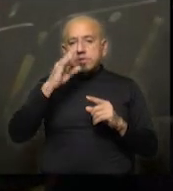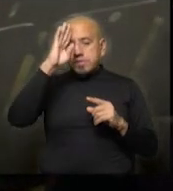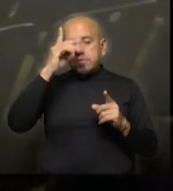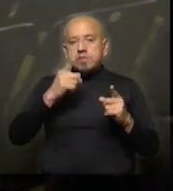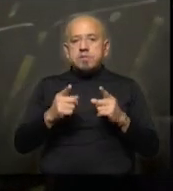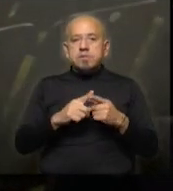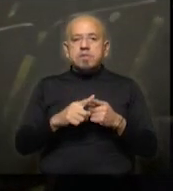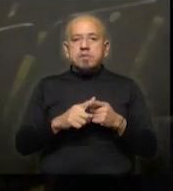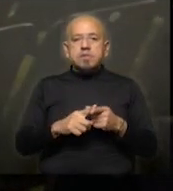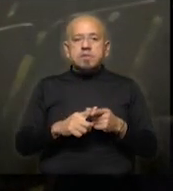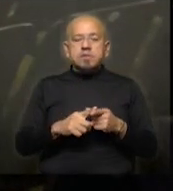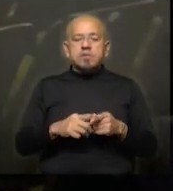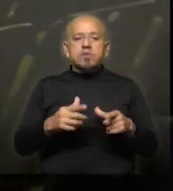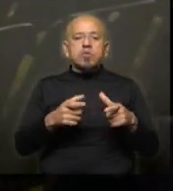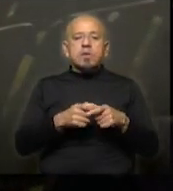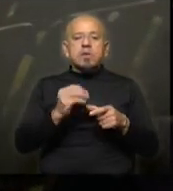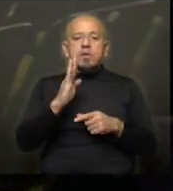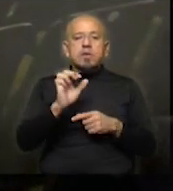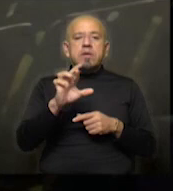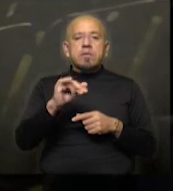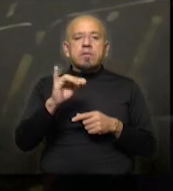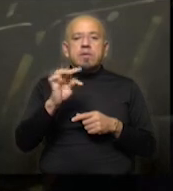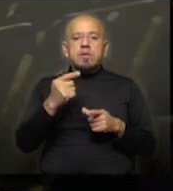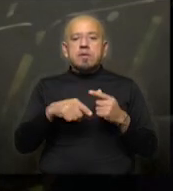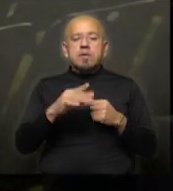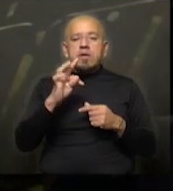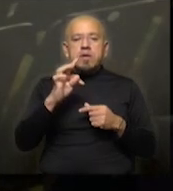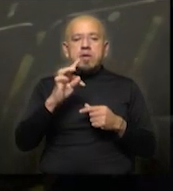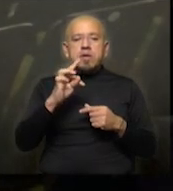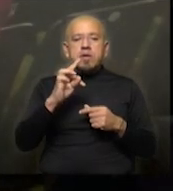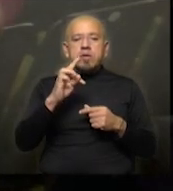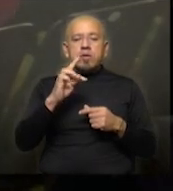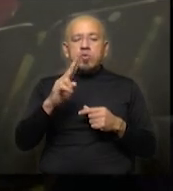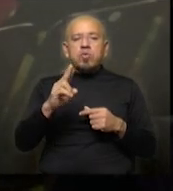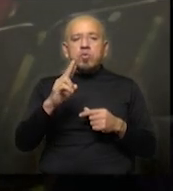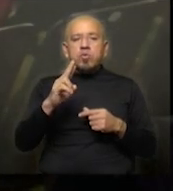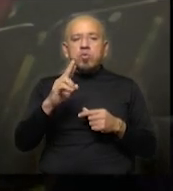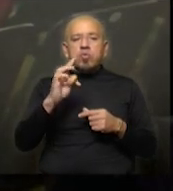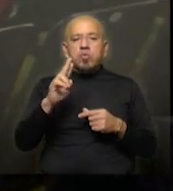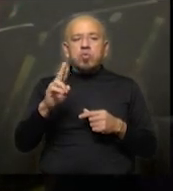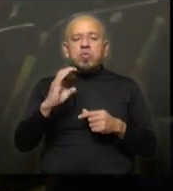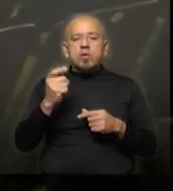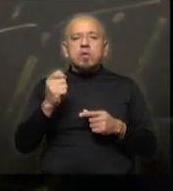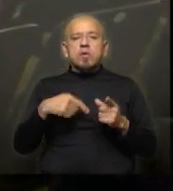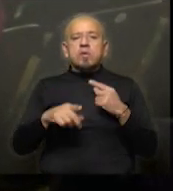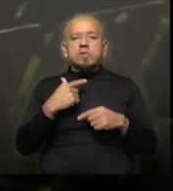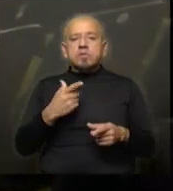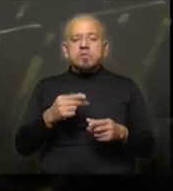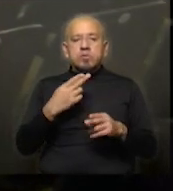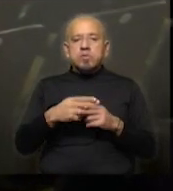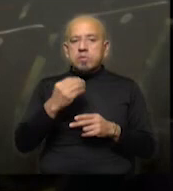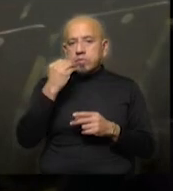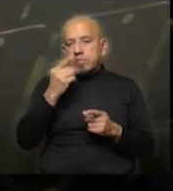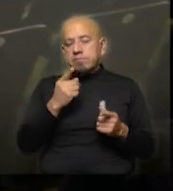Perita eh También salió hace muy poco el video de tutuca que es una canción que juega con todos los las sonoridades de nombres de alimentos